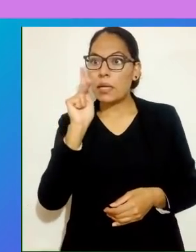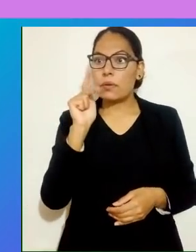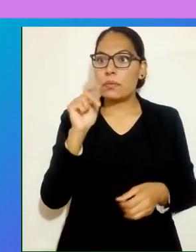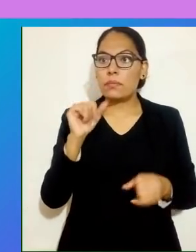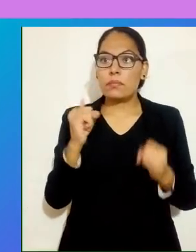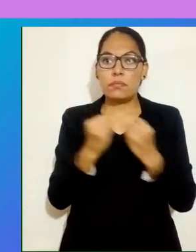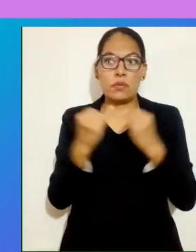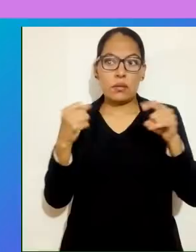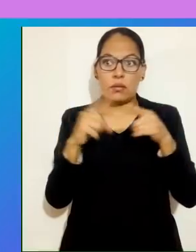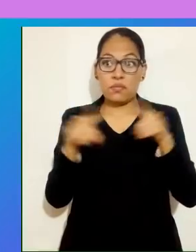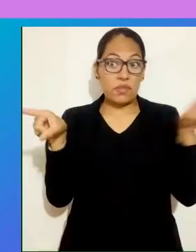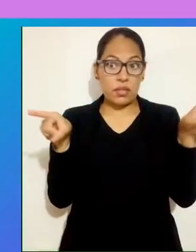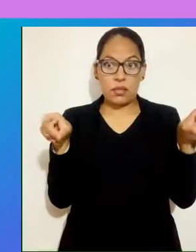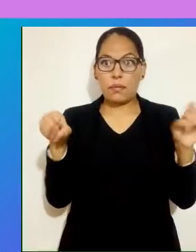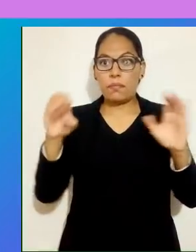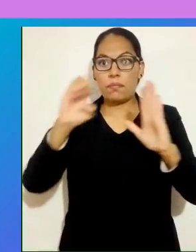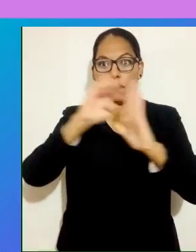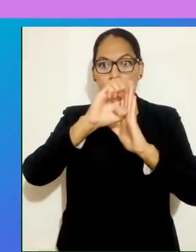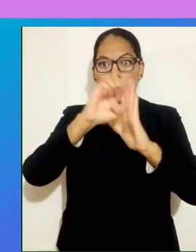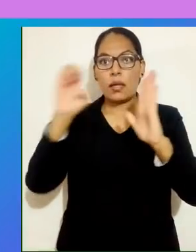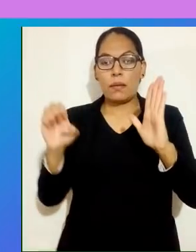intento.